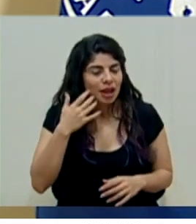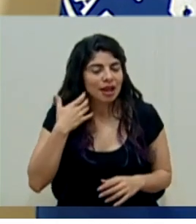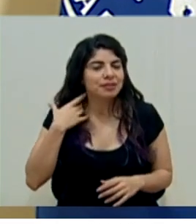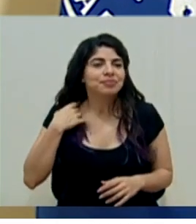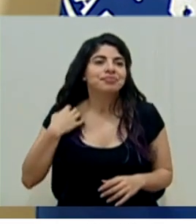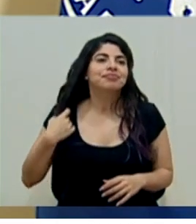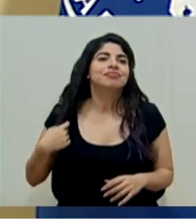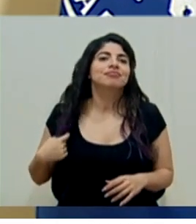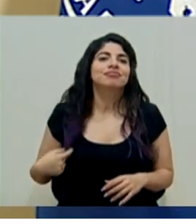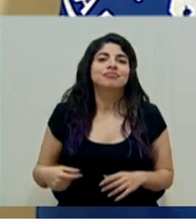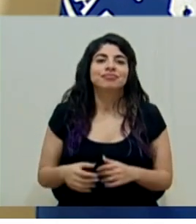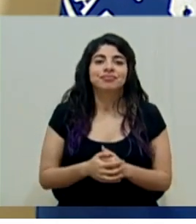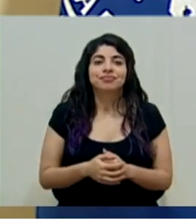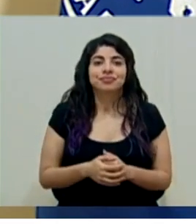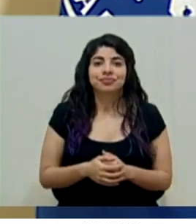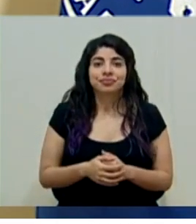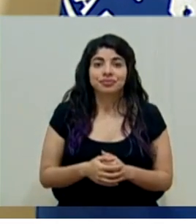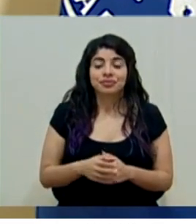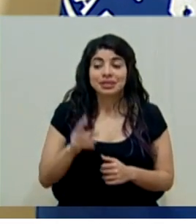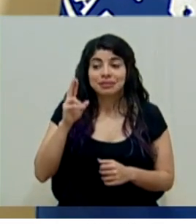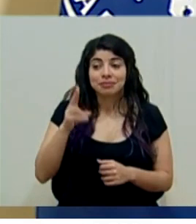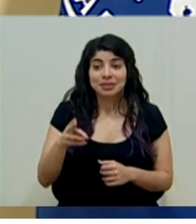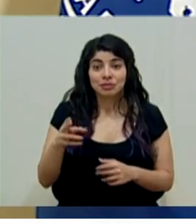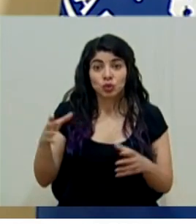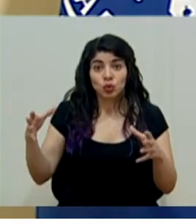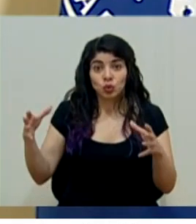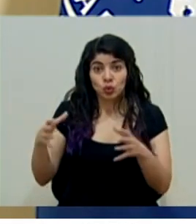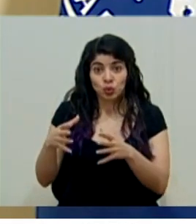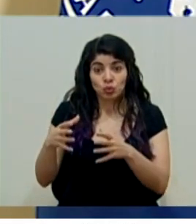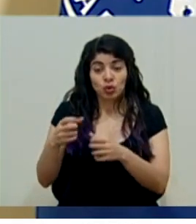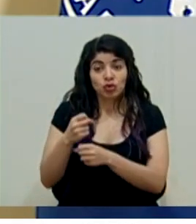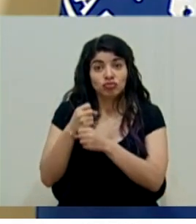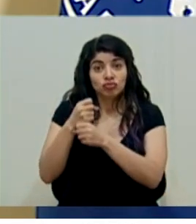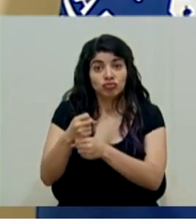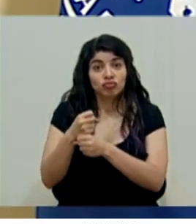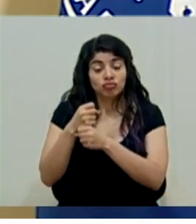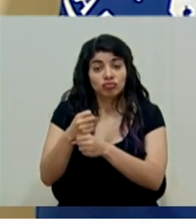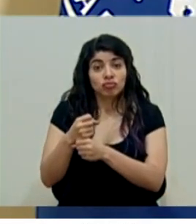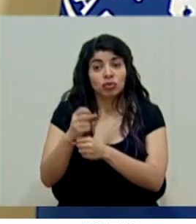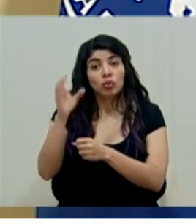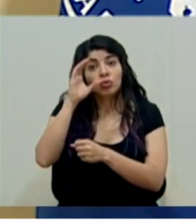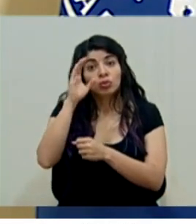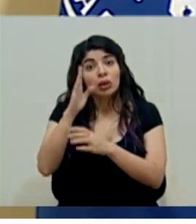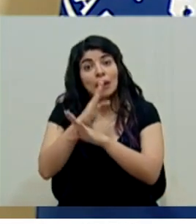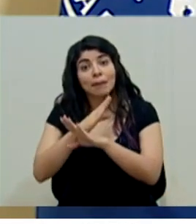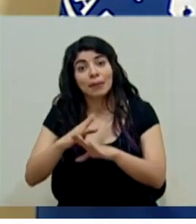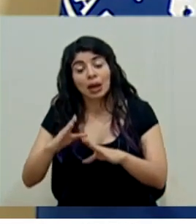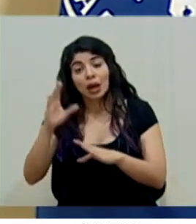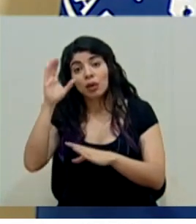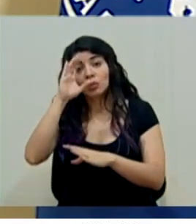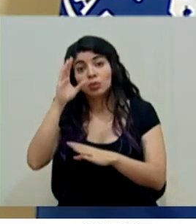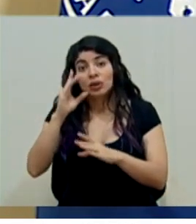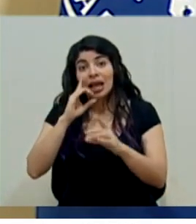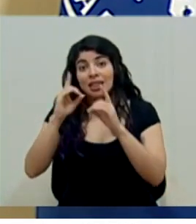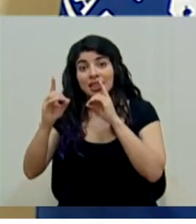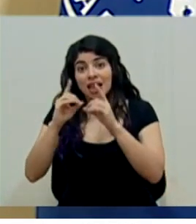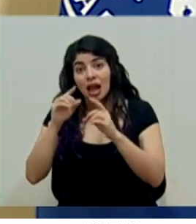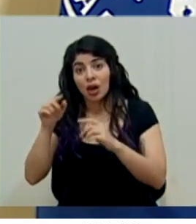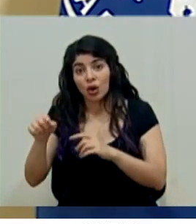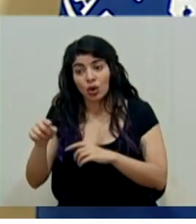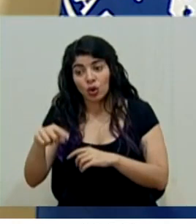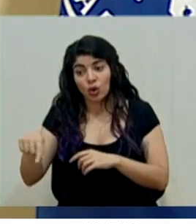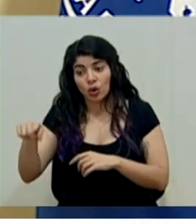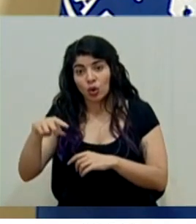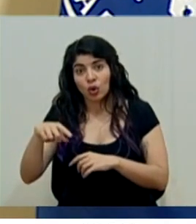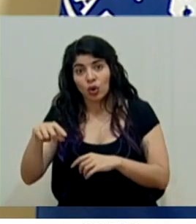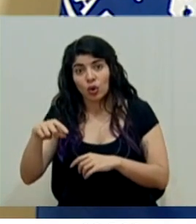que acá el mismo movimiento que reivindica, llama la paz y llama al diálogo, le tira